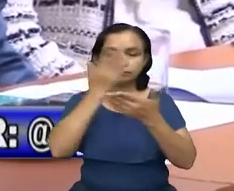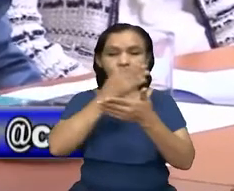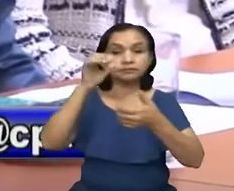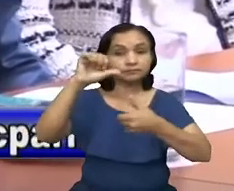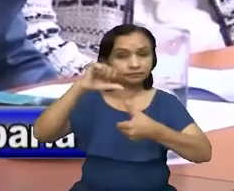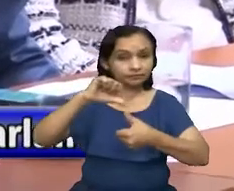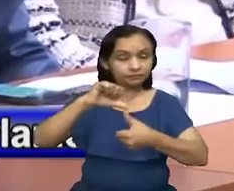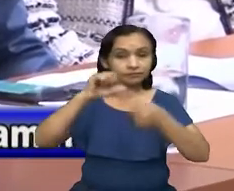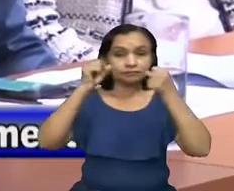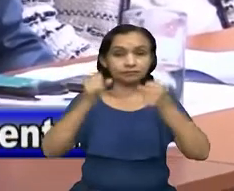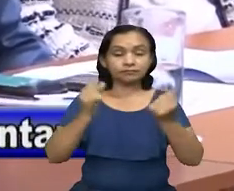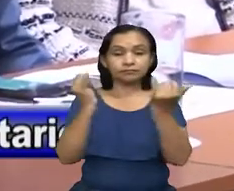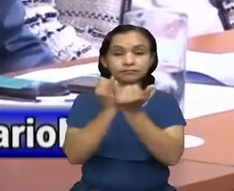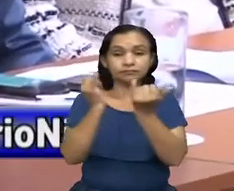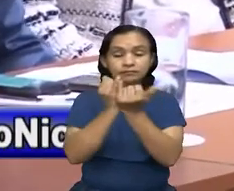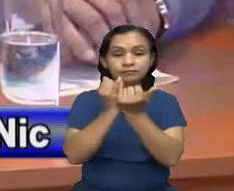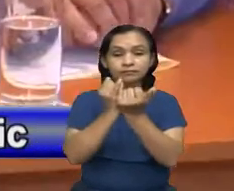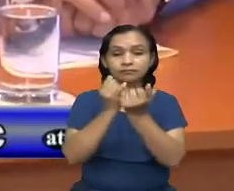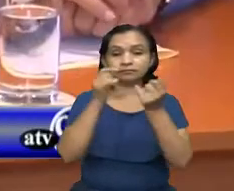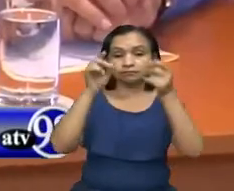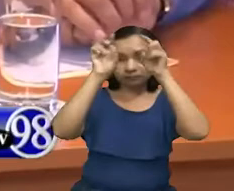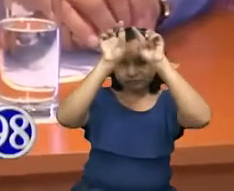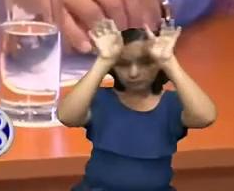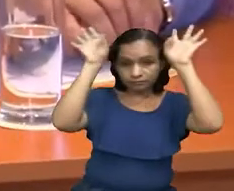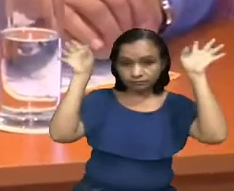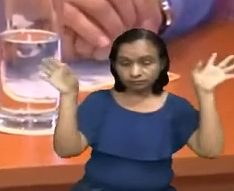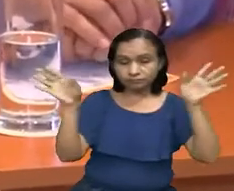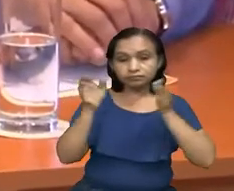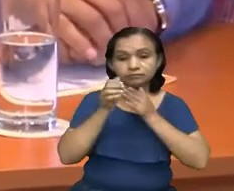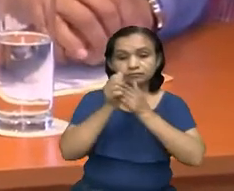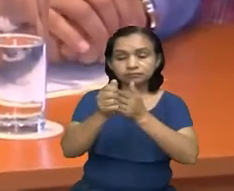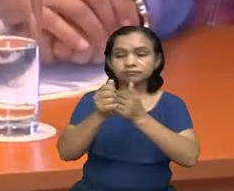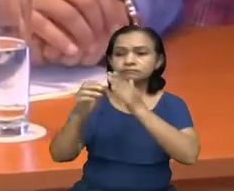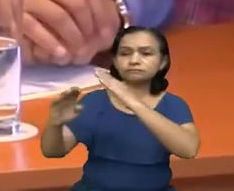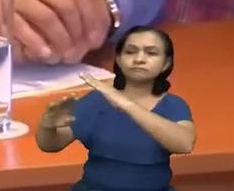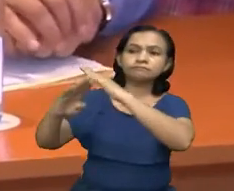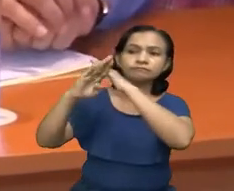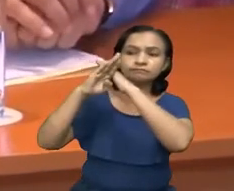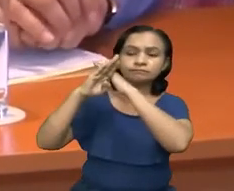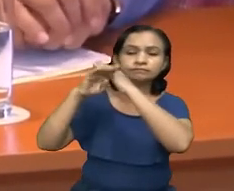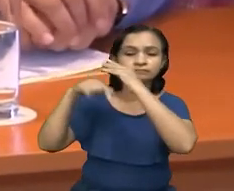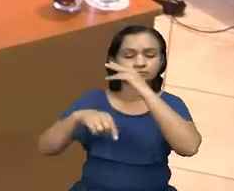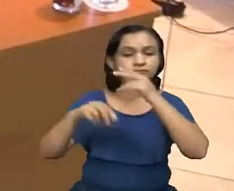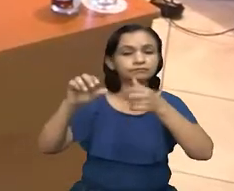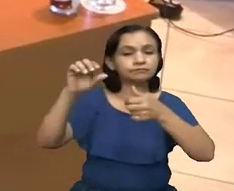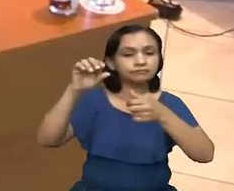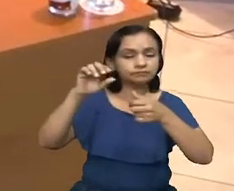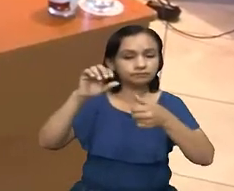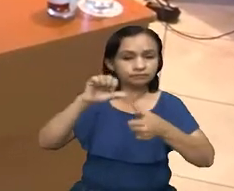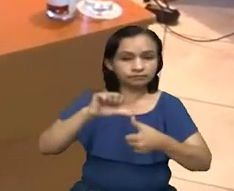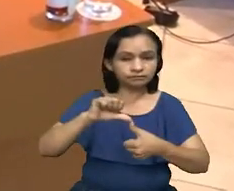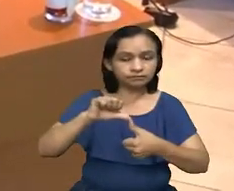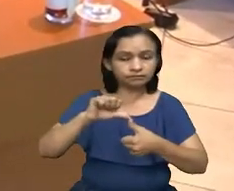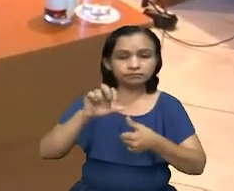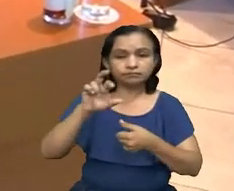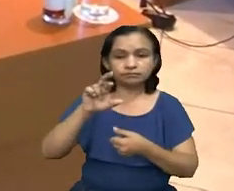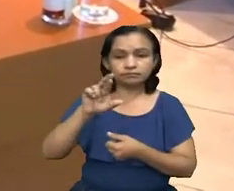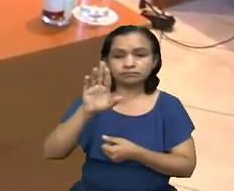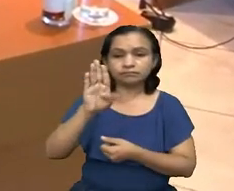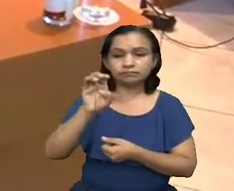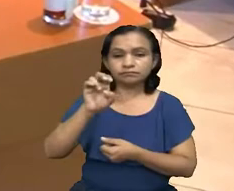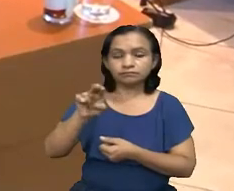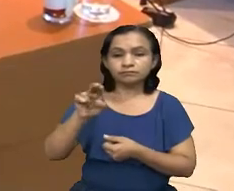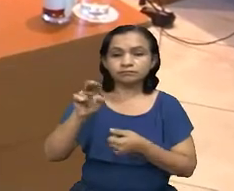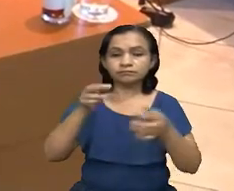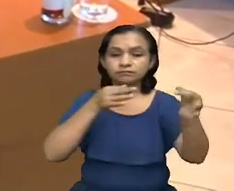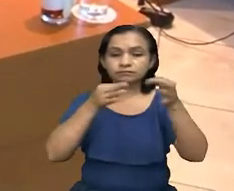Centroamérica, e igual que el cacique Dirian Heng, encabezó el proceso de resistencia en nuestra región. Con cámara de Rubén Castro, para el